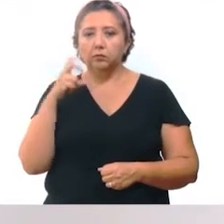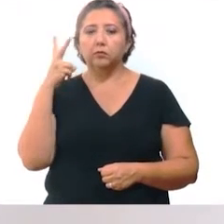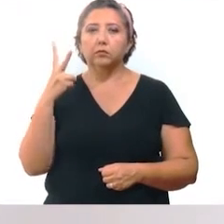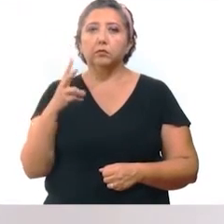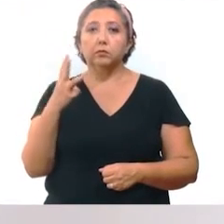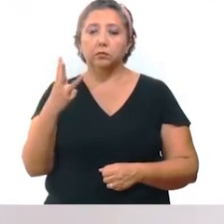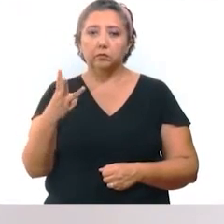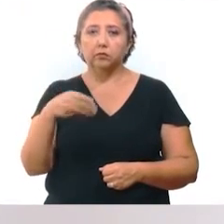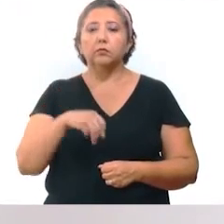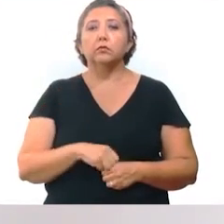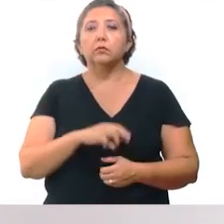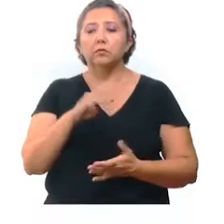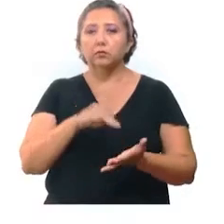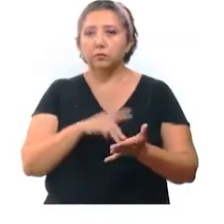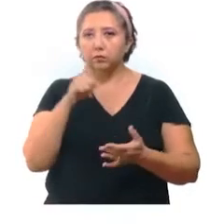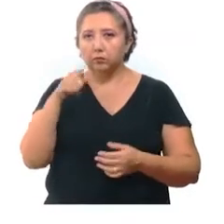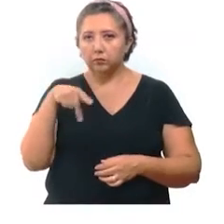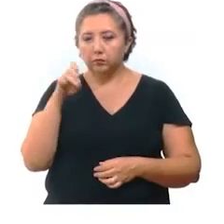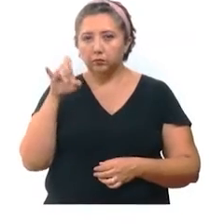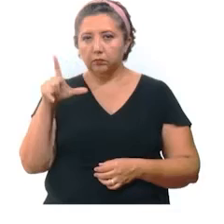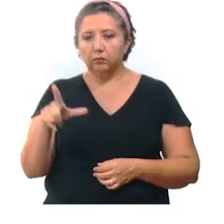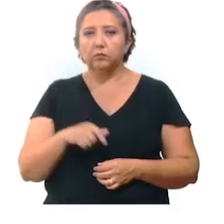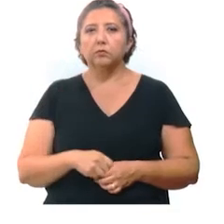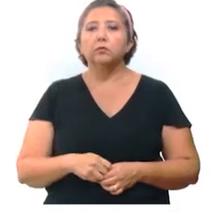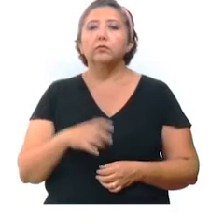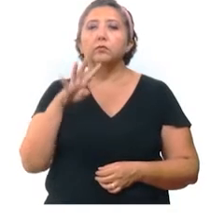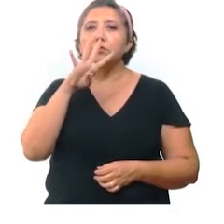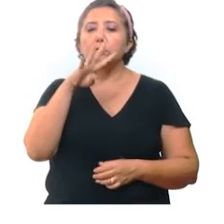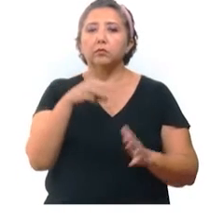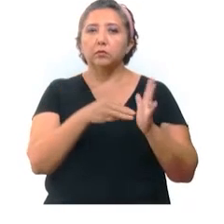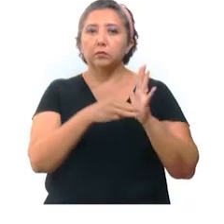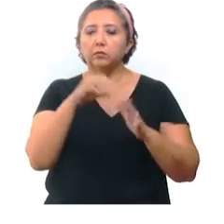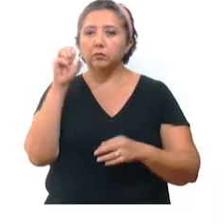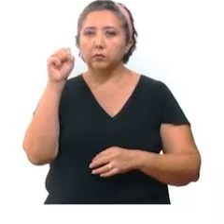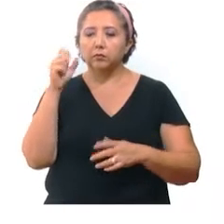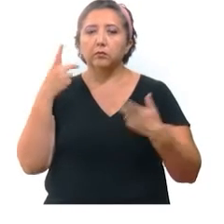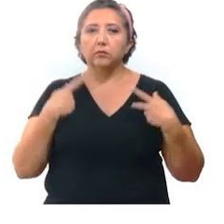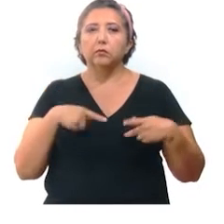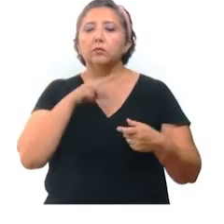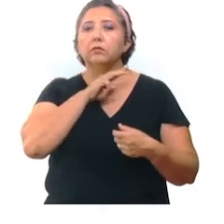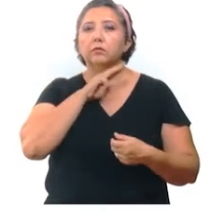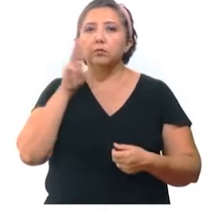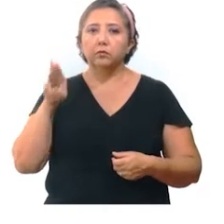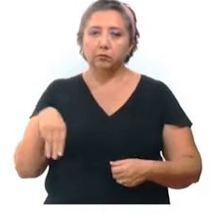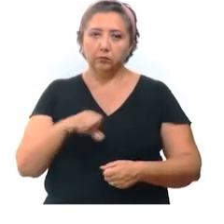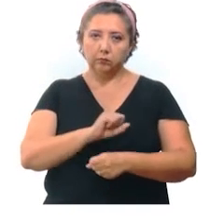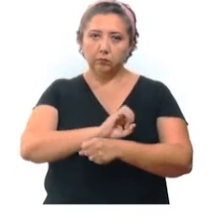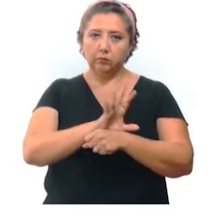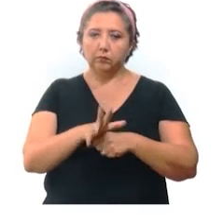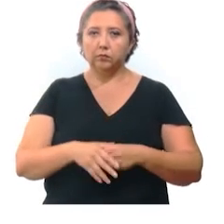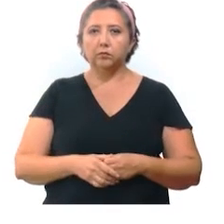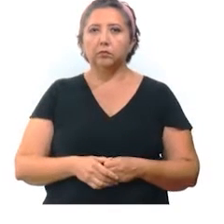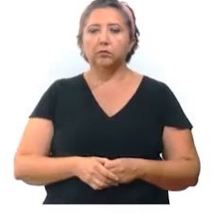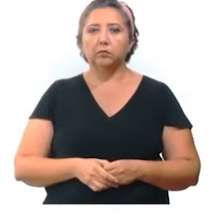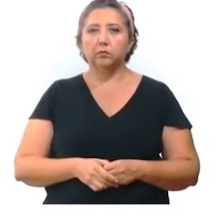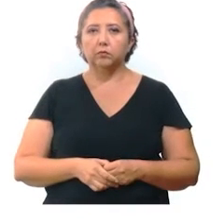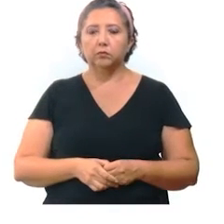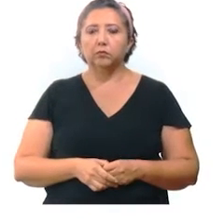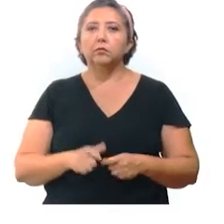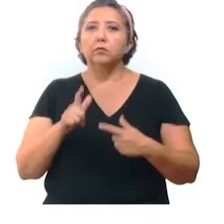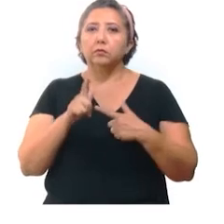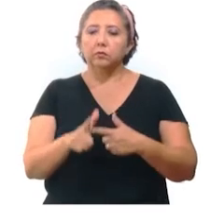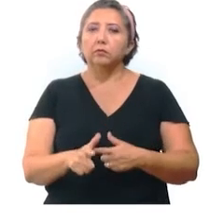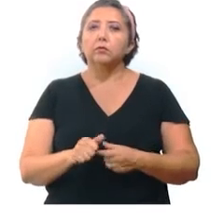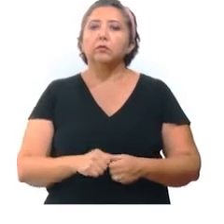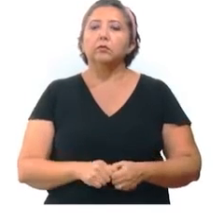residían en Mérida y 1 en Aquil. En total, son 4.060 las personas fallecidas a causa del coronavirus. De